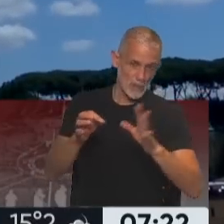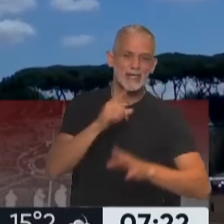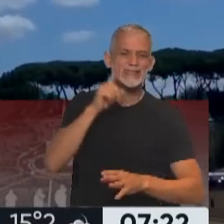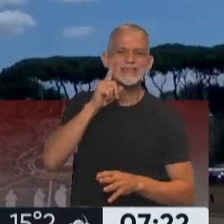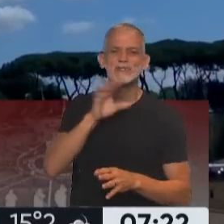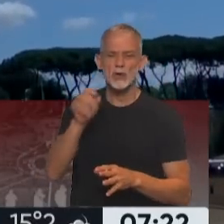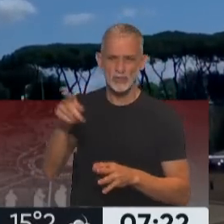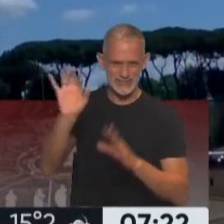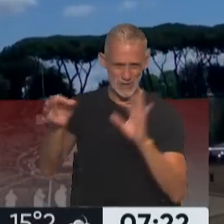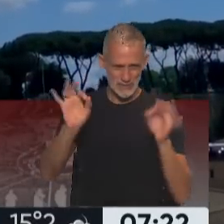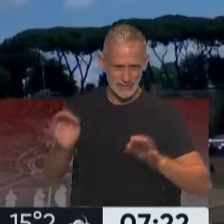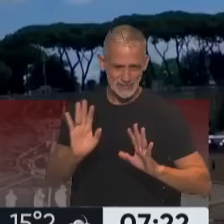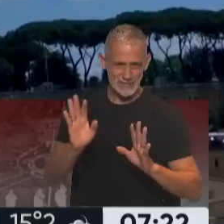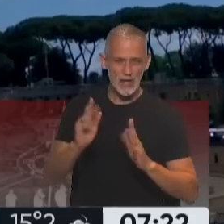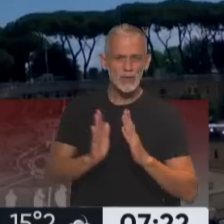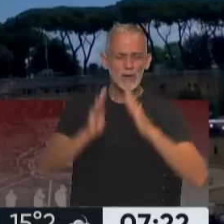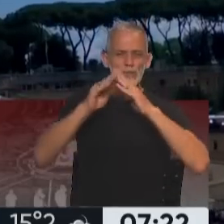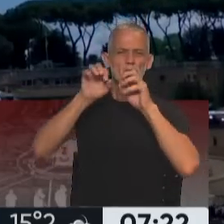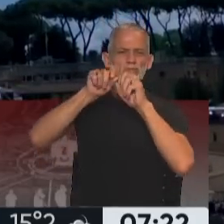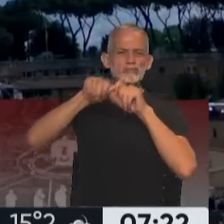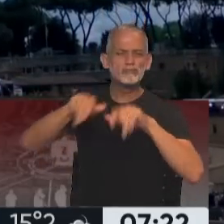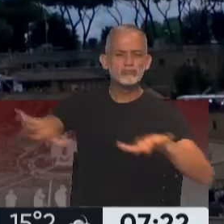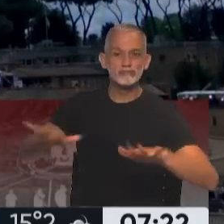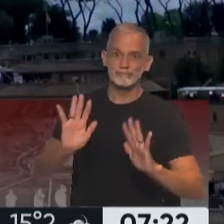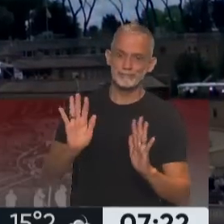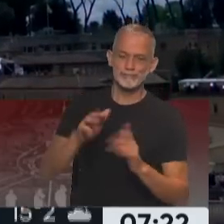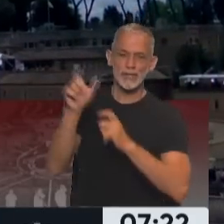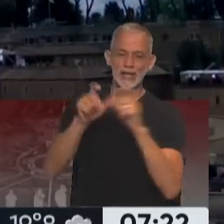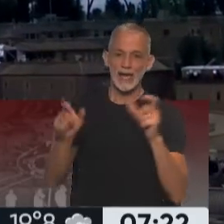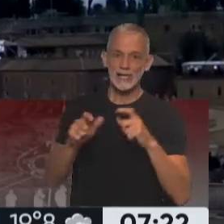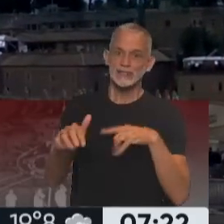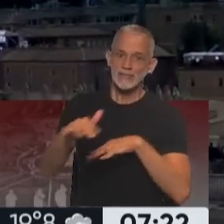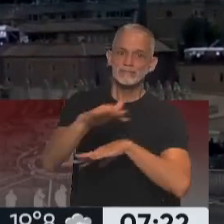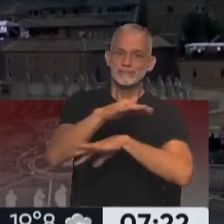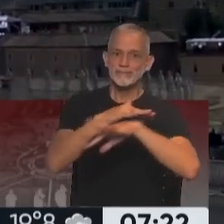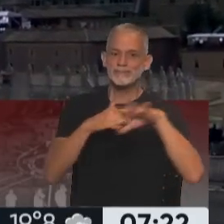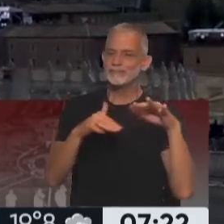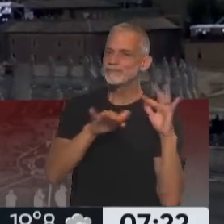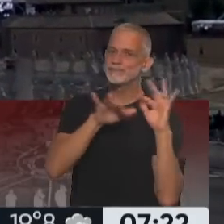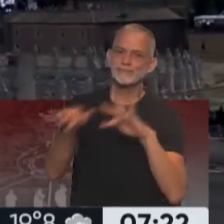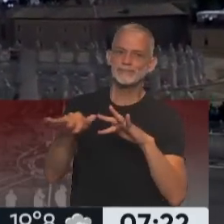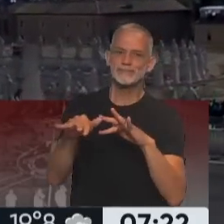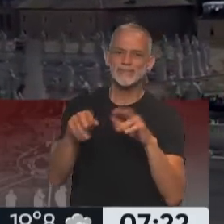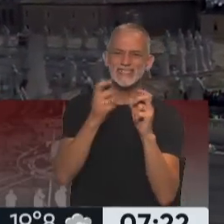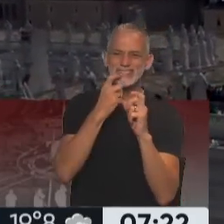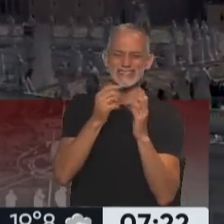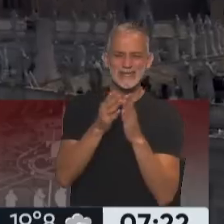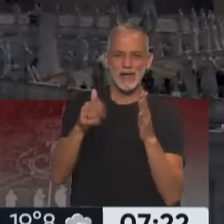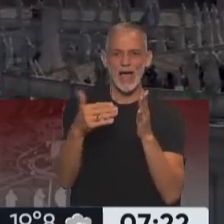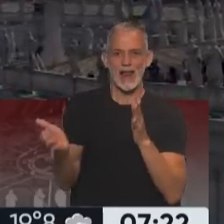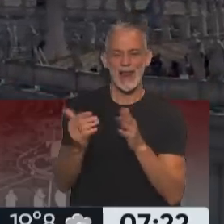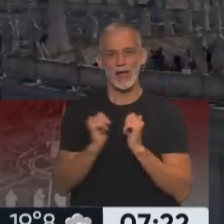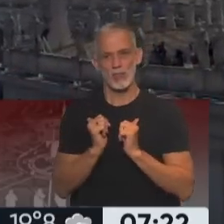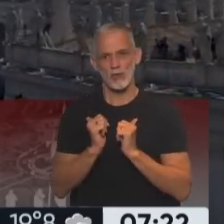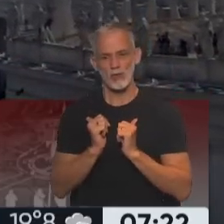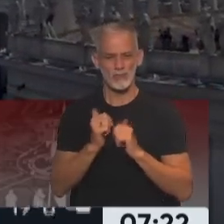César, ¿será fácil? Porque estamos viendo que la gente se está apostando al lado del vallado, que el operativo